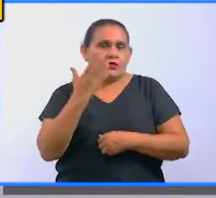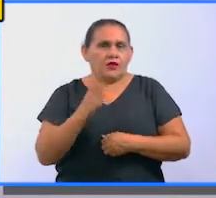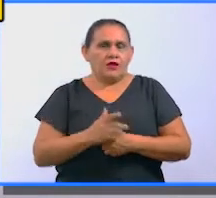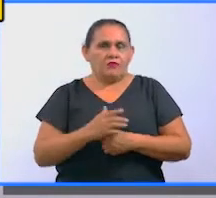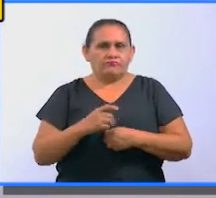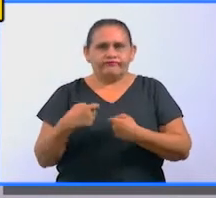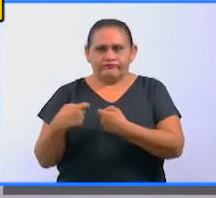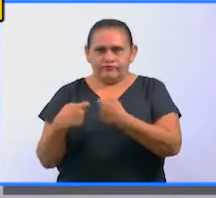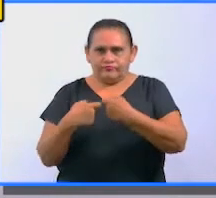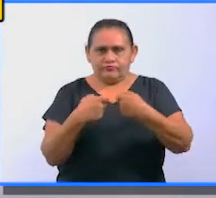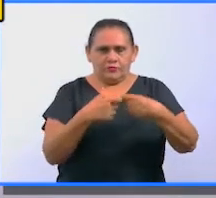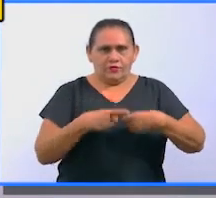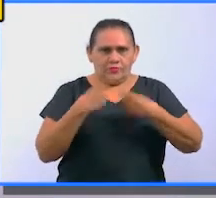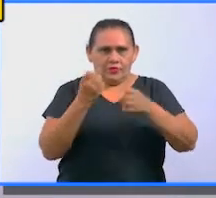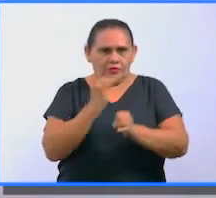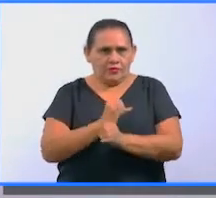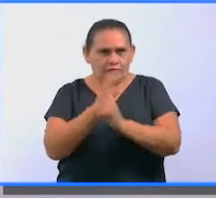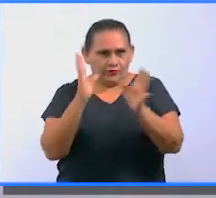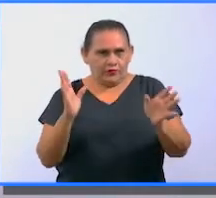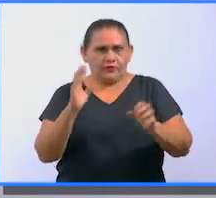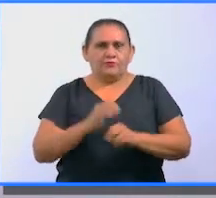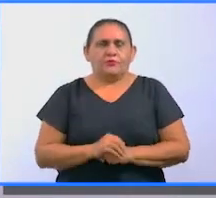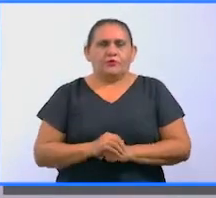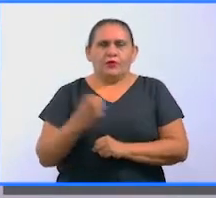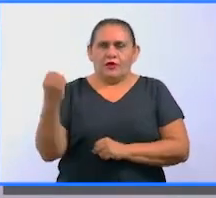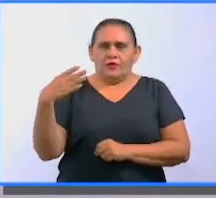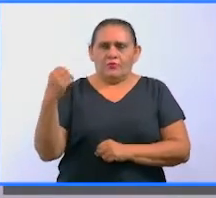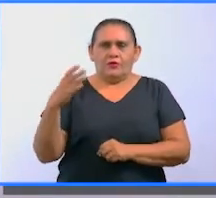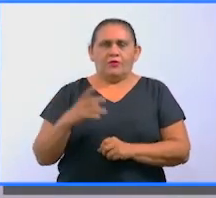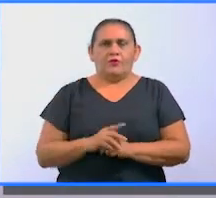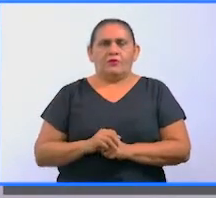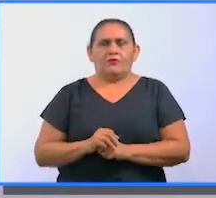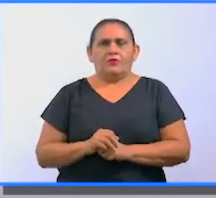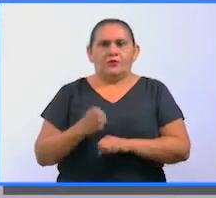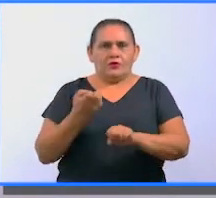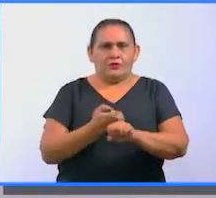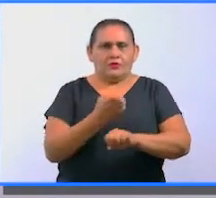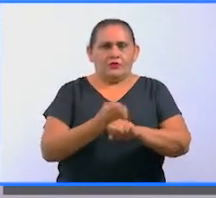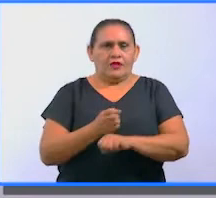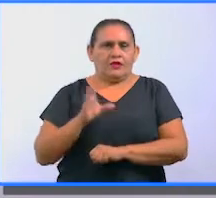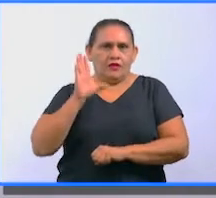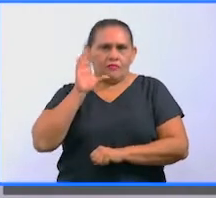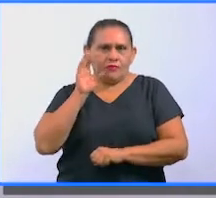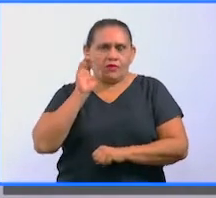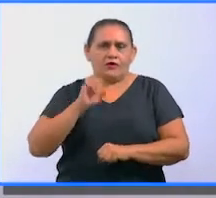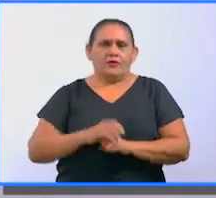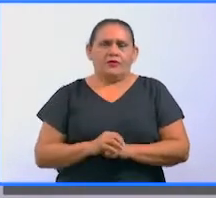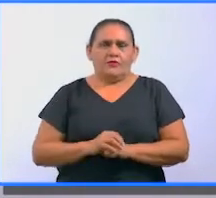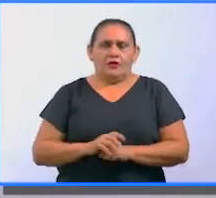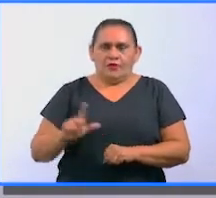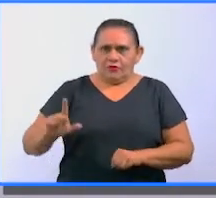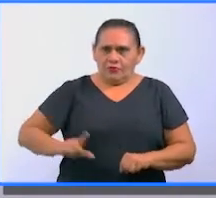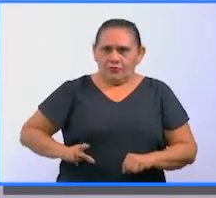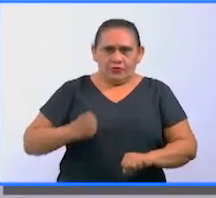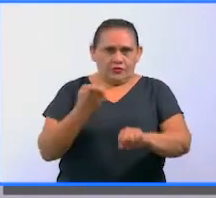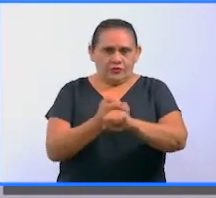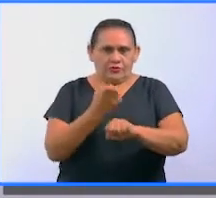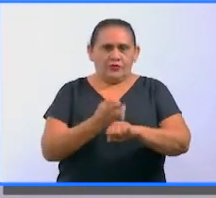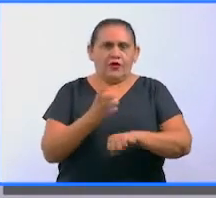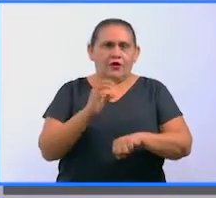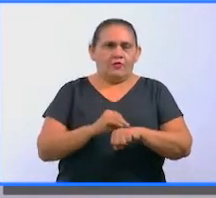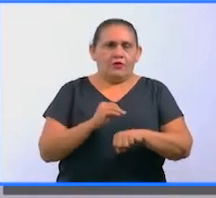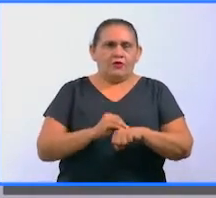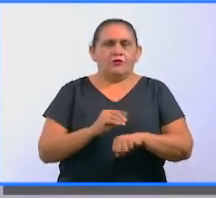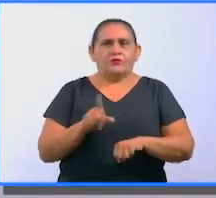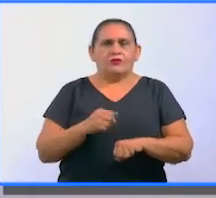proporcionando esta información. El semáforo epidemiológico estatal está en naranja. El gobierno del estado ha puesto